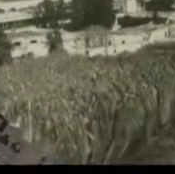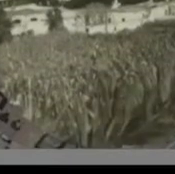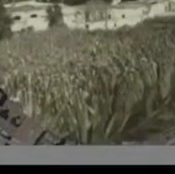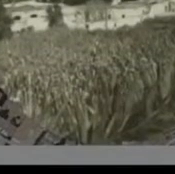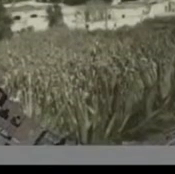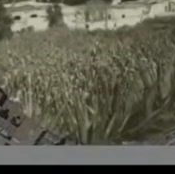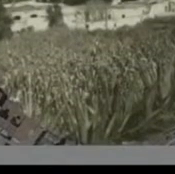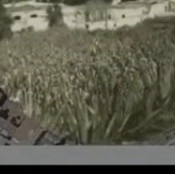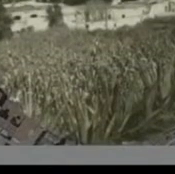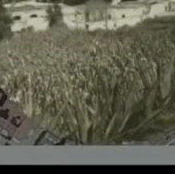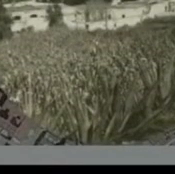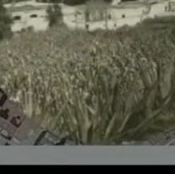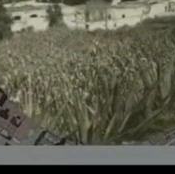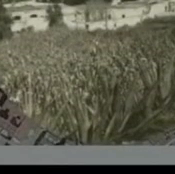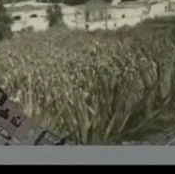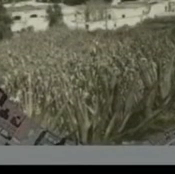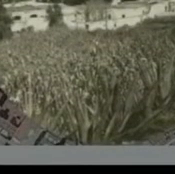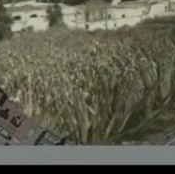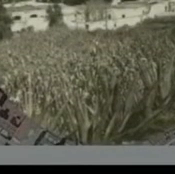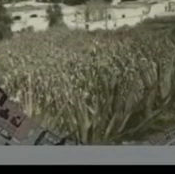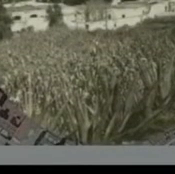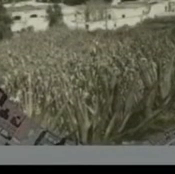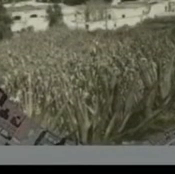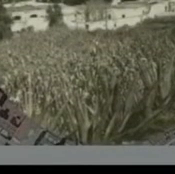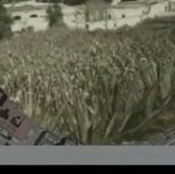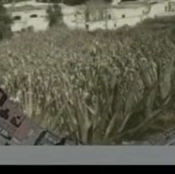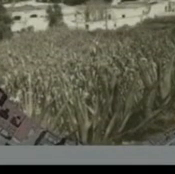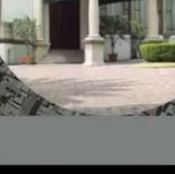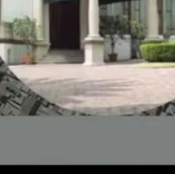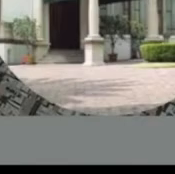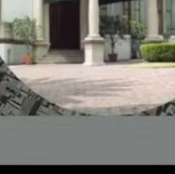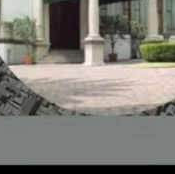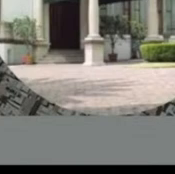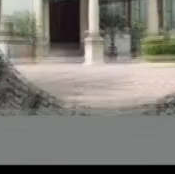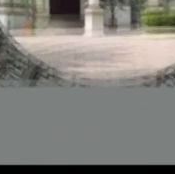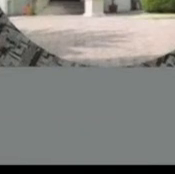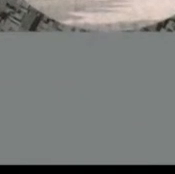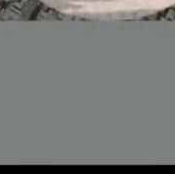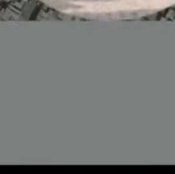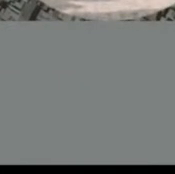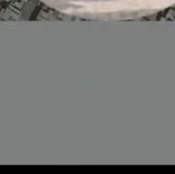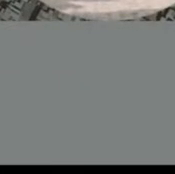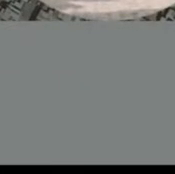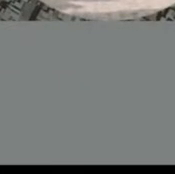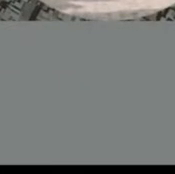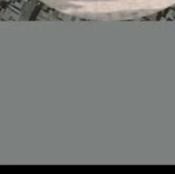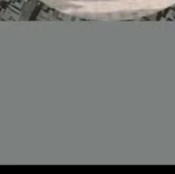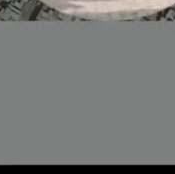Thank you.